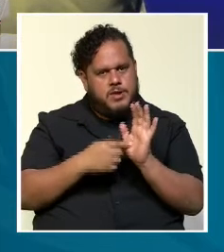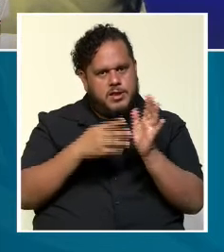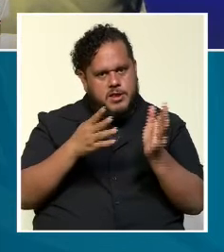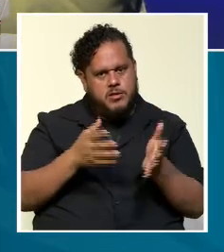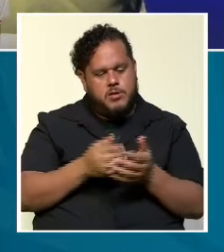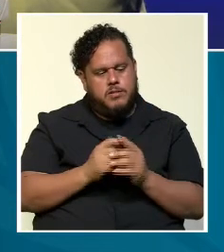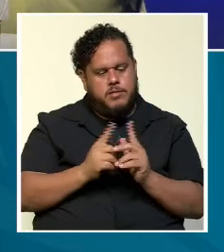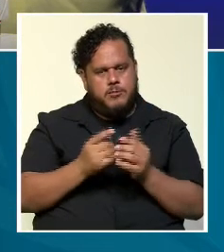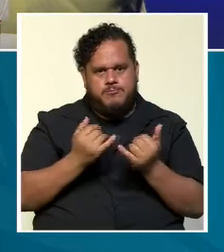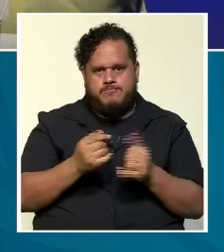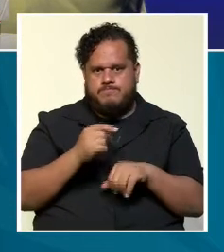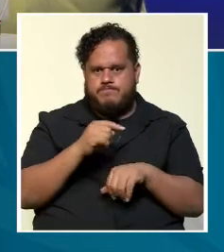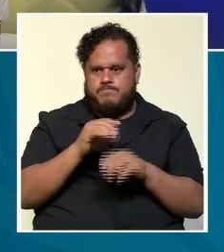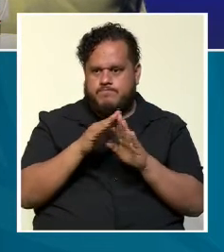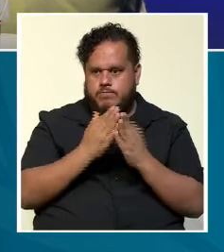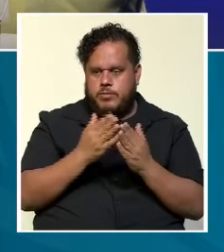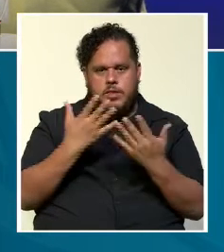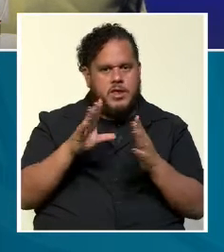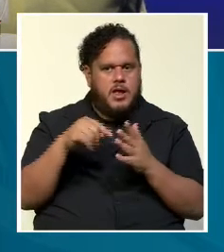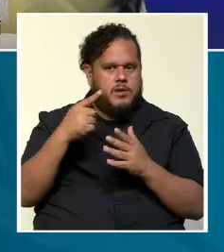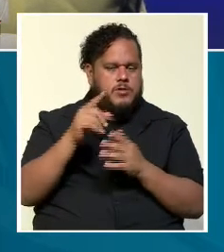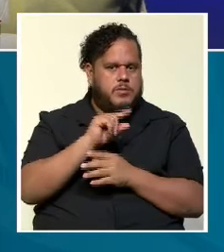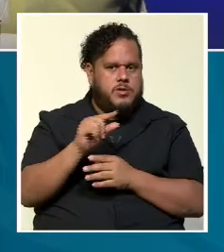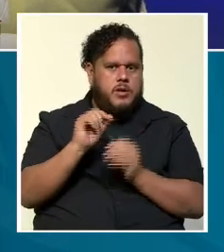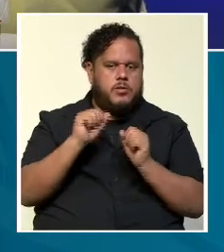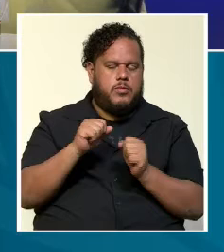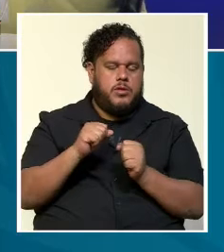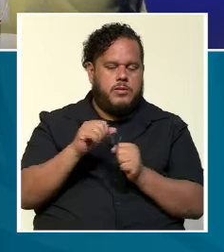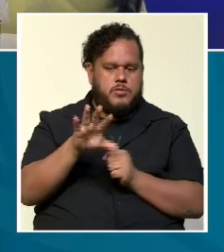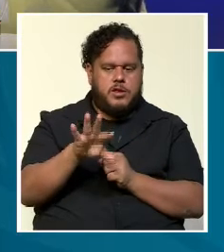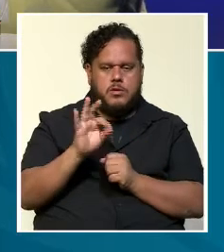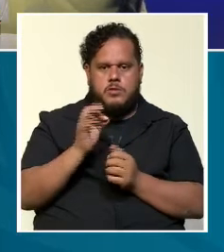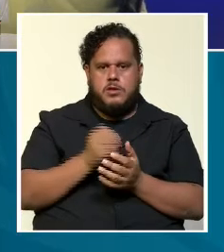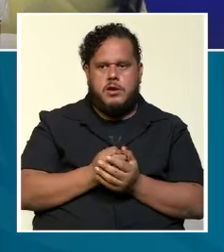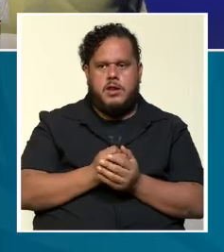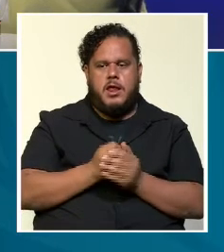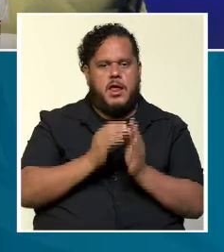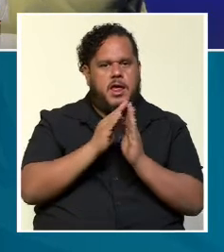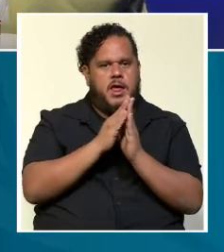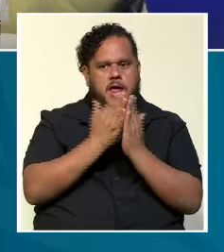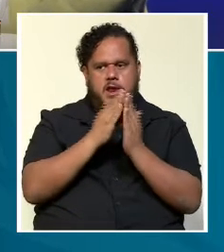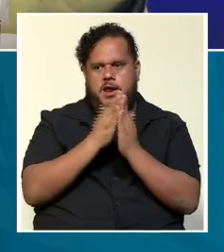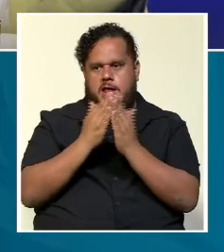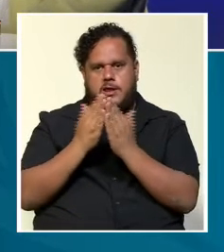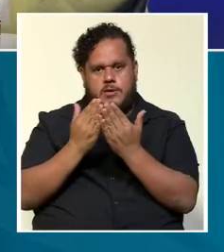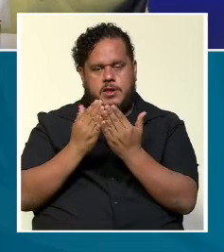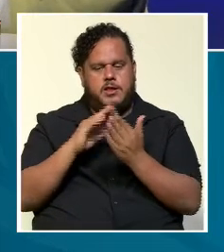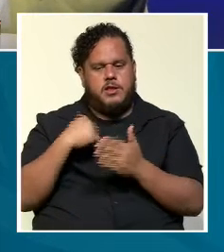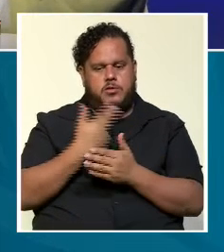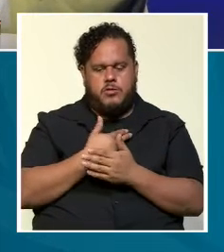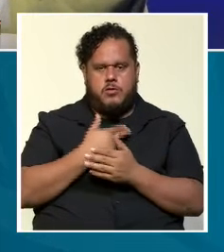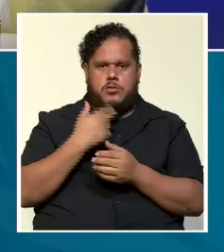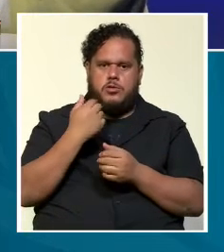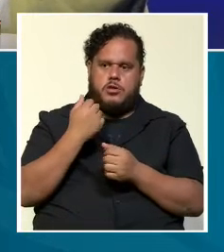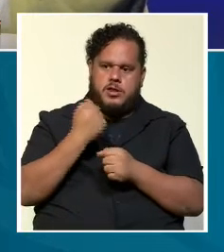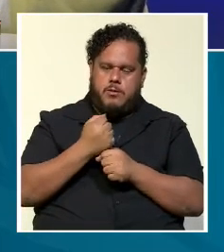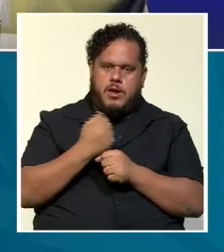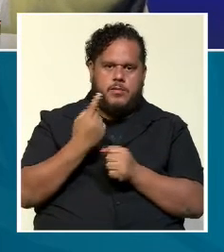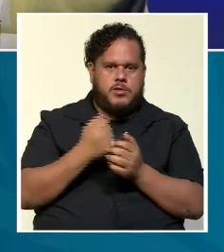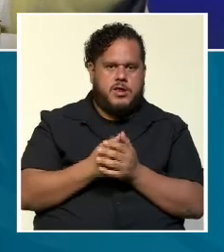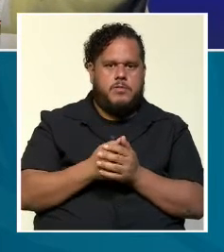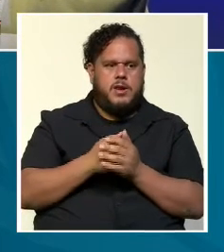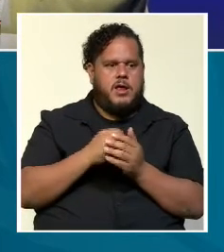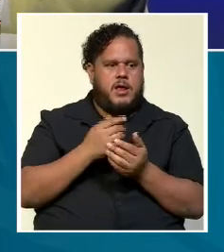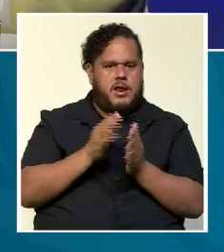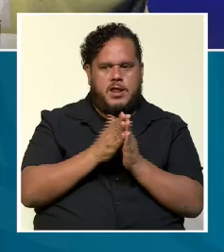De momento el libro ya la próxima semana lo podemos encontrar en librerías, en las librerías que han trabajado con nosotros, las librerías